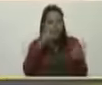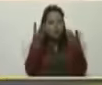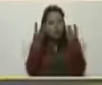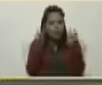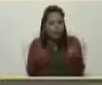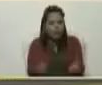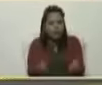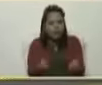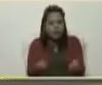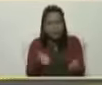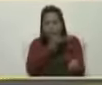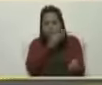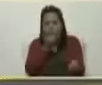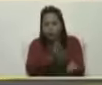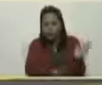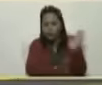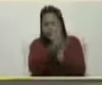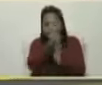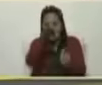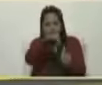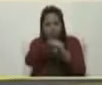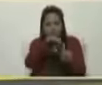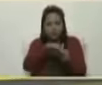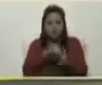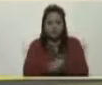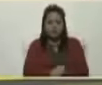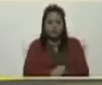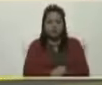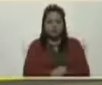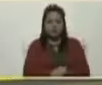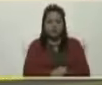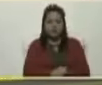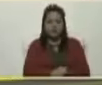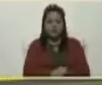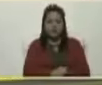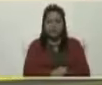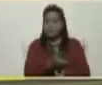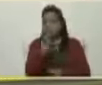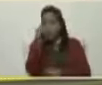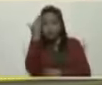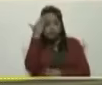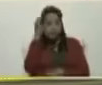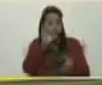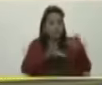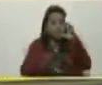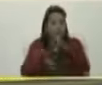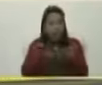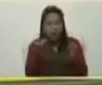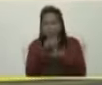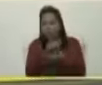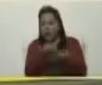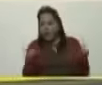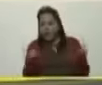sus propiedades, inclusive sin saber científicamente, como sabemos hoy,